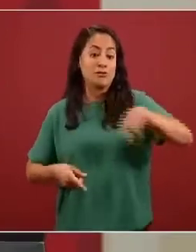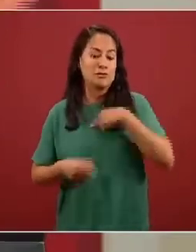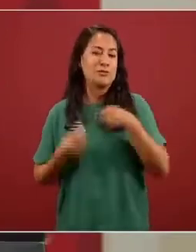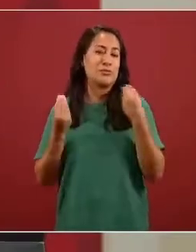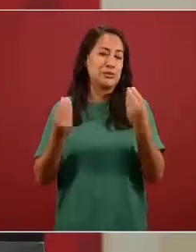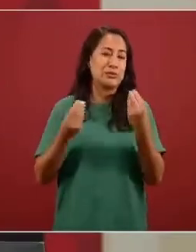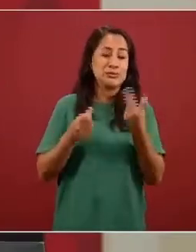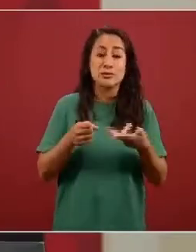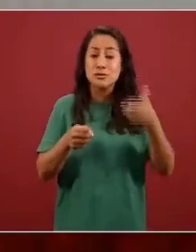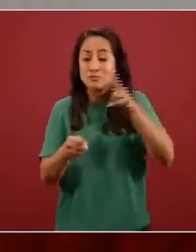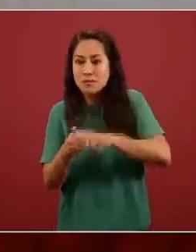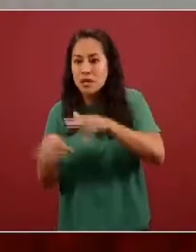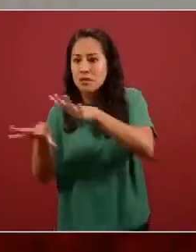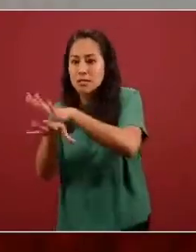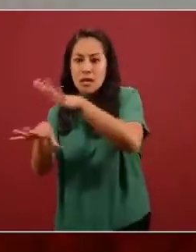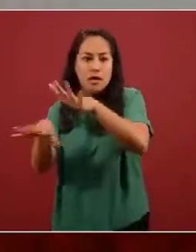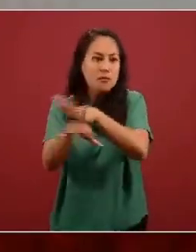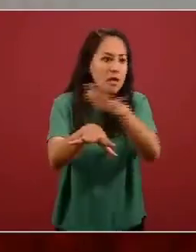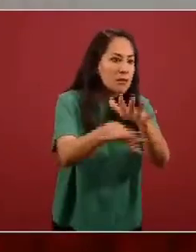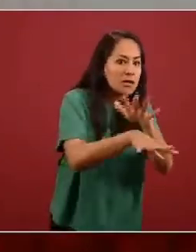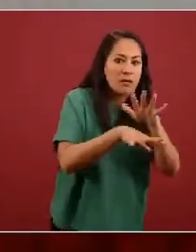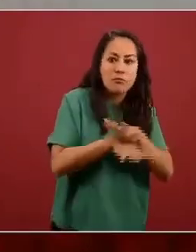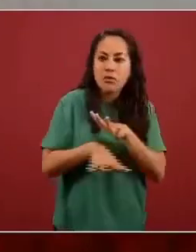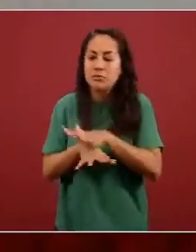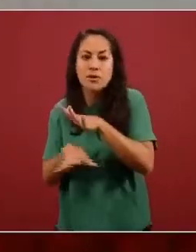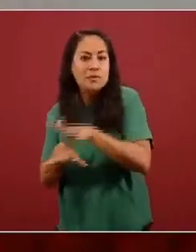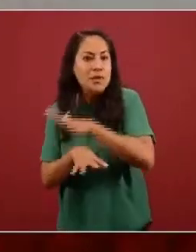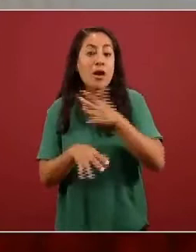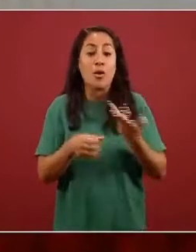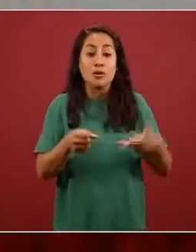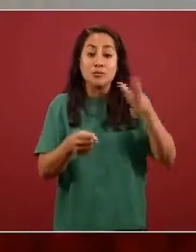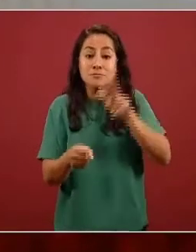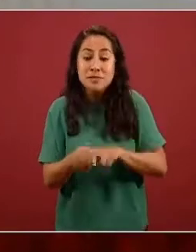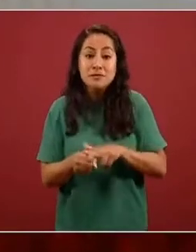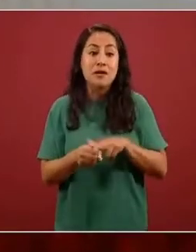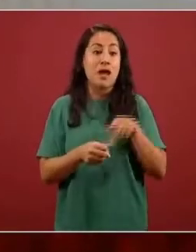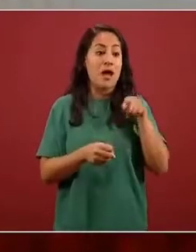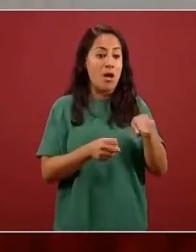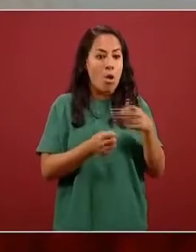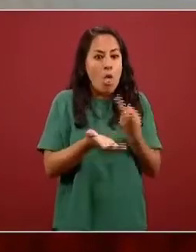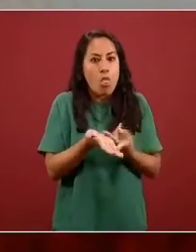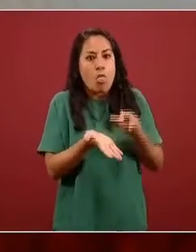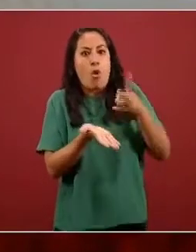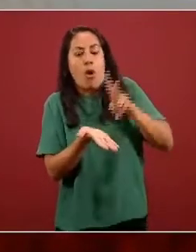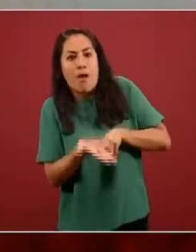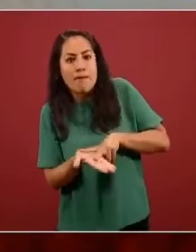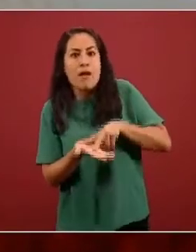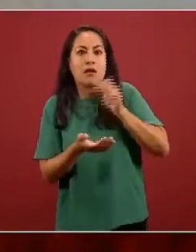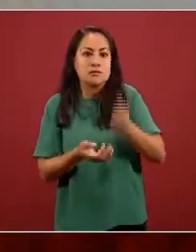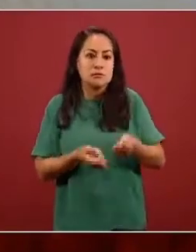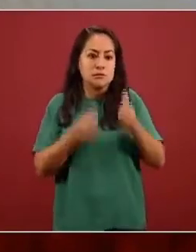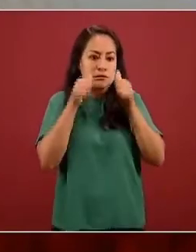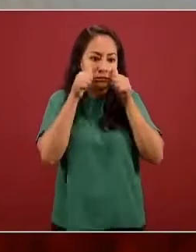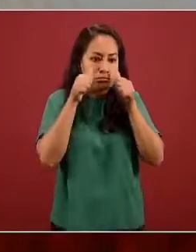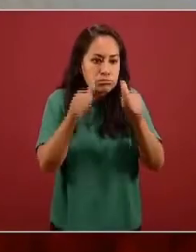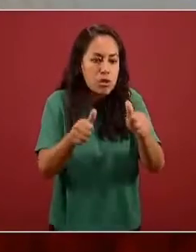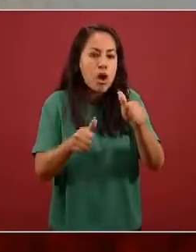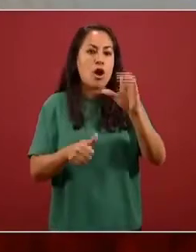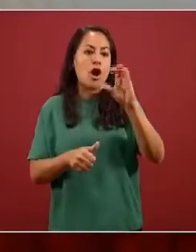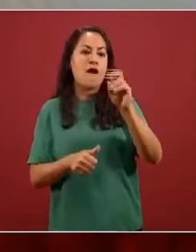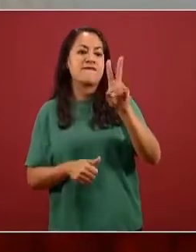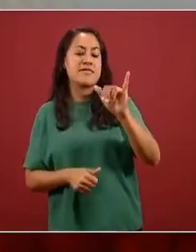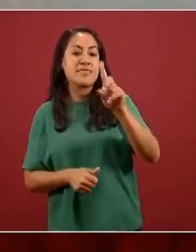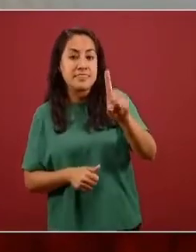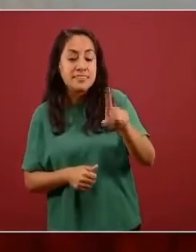expandió prácticamente al doble la capacidad instalada de atención. Cuando incorporamos al plan Sedena,